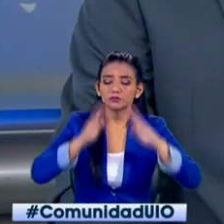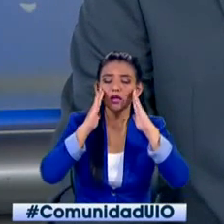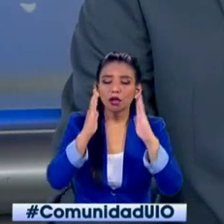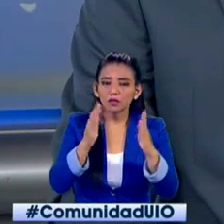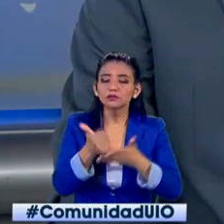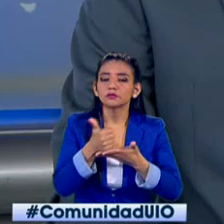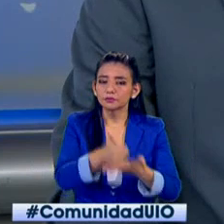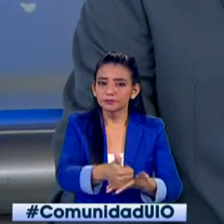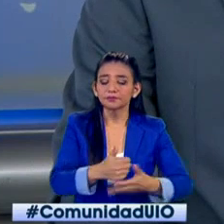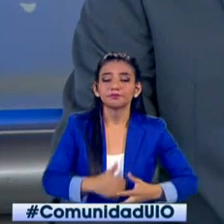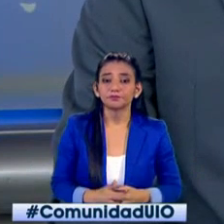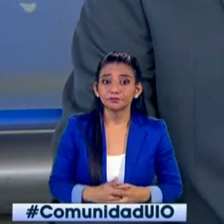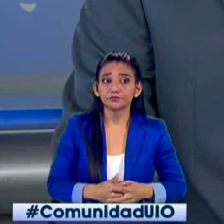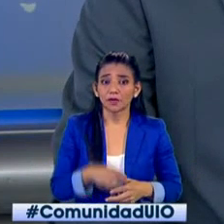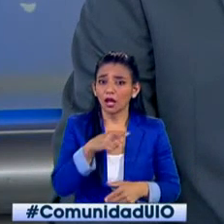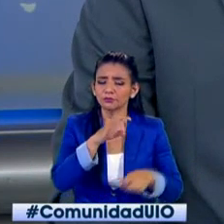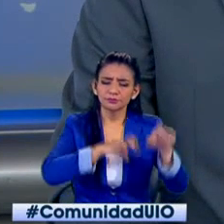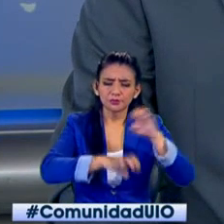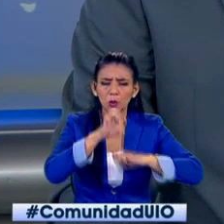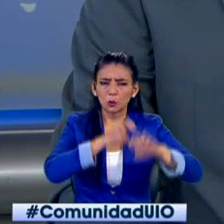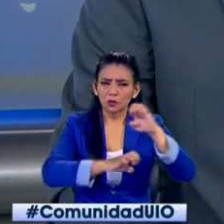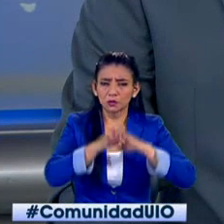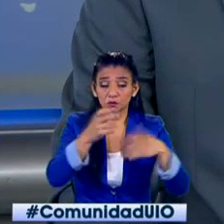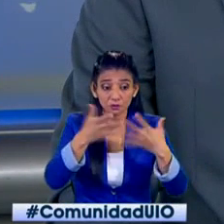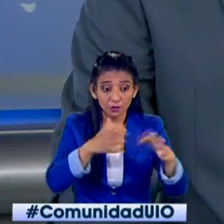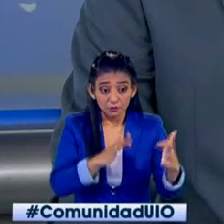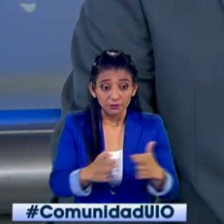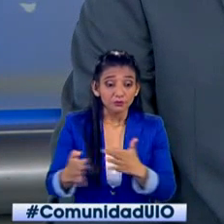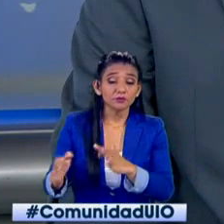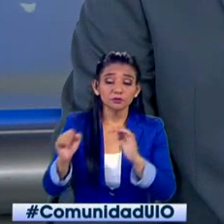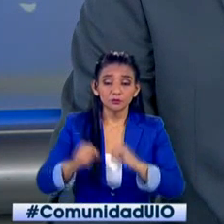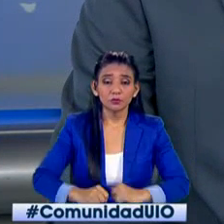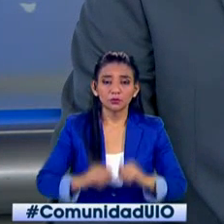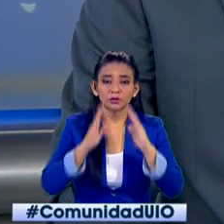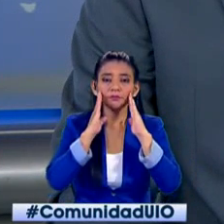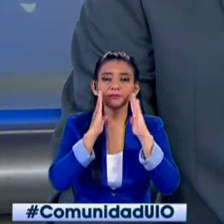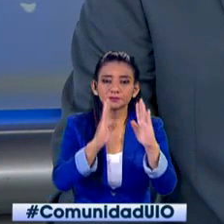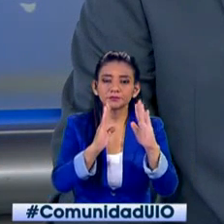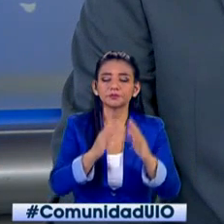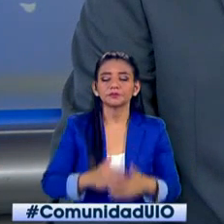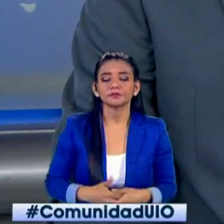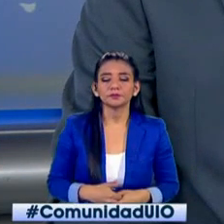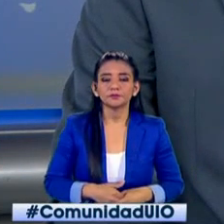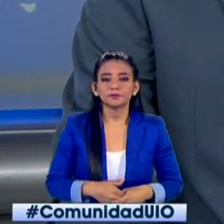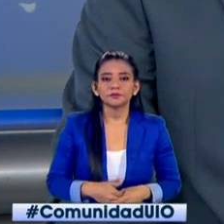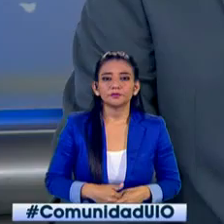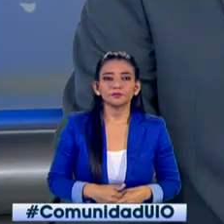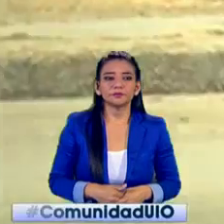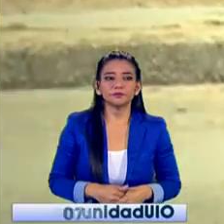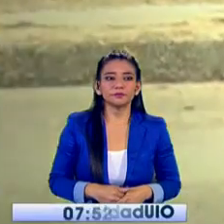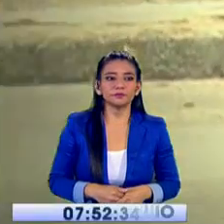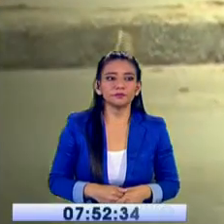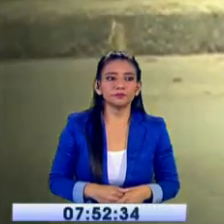ayuda pertinente. Allí evalúan los casos previo a los tratamientos que se implementarán posteriormente.